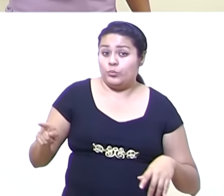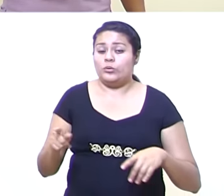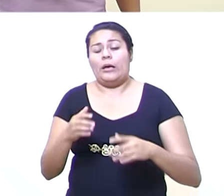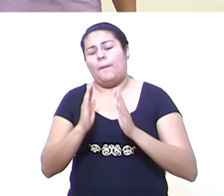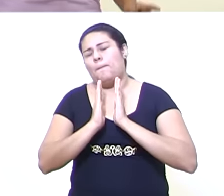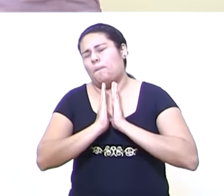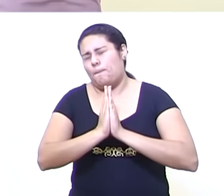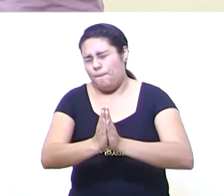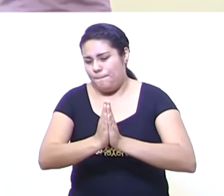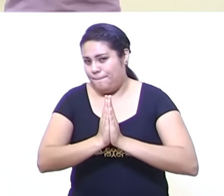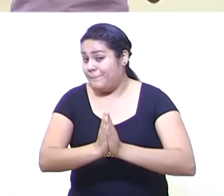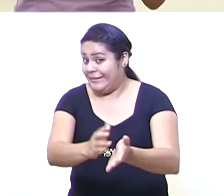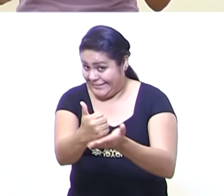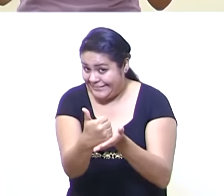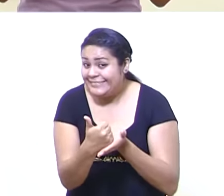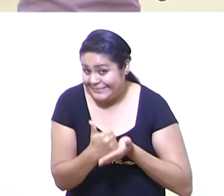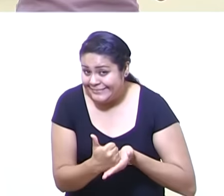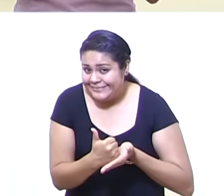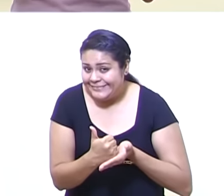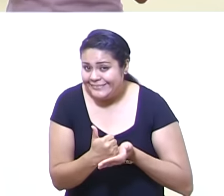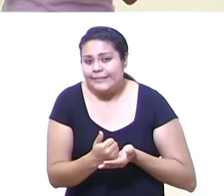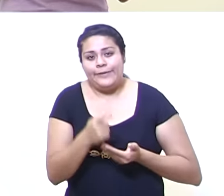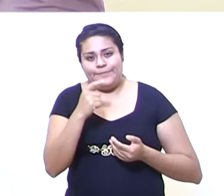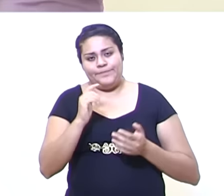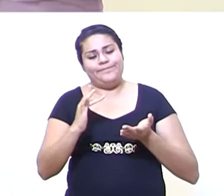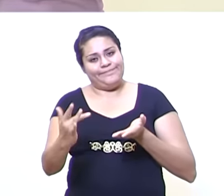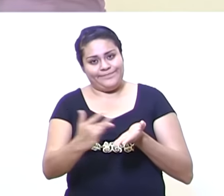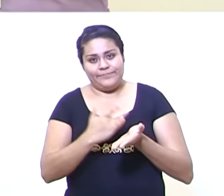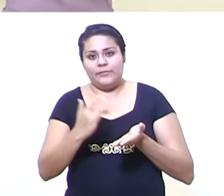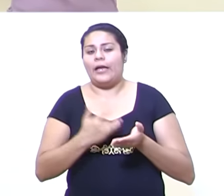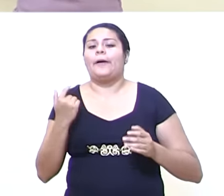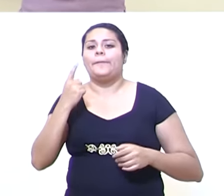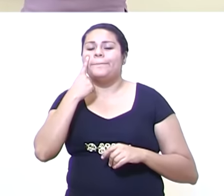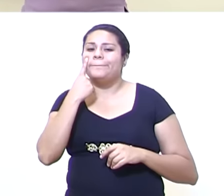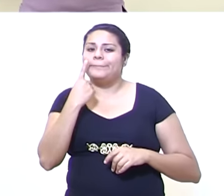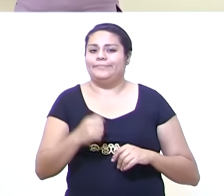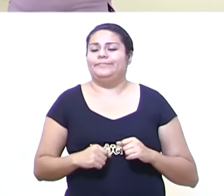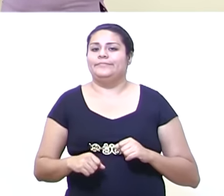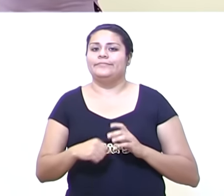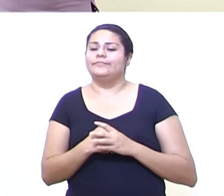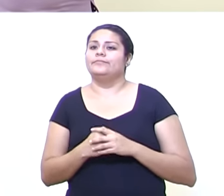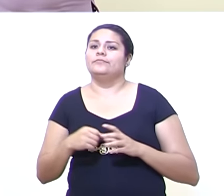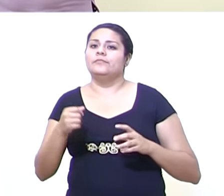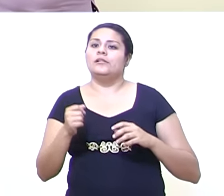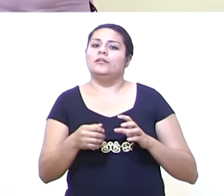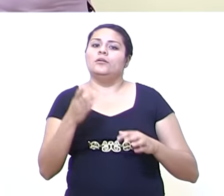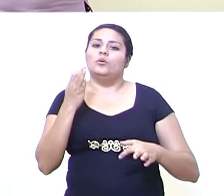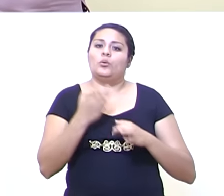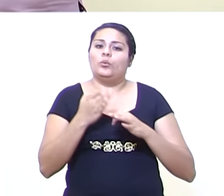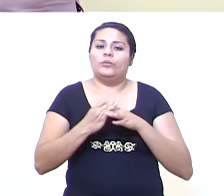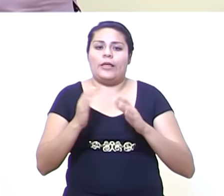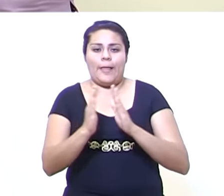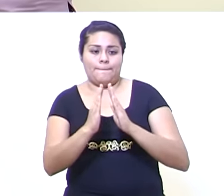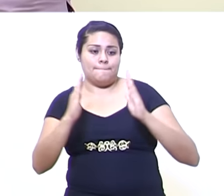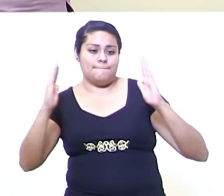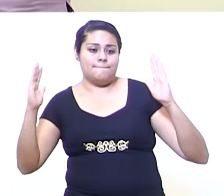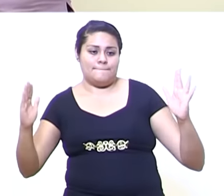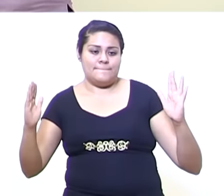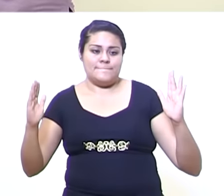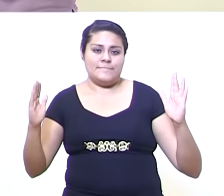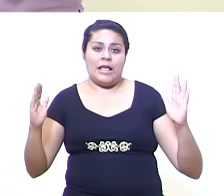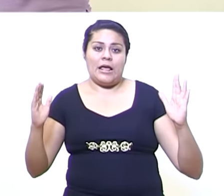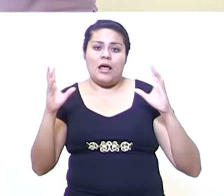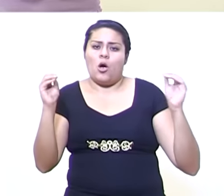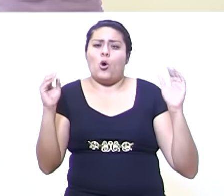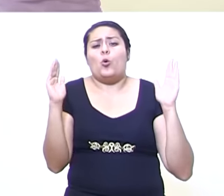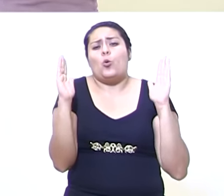ayudes tengas conciencia de que las palabras cortas y largas se agrupan por